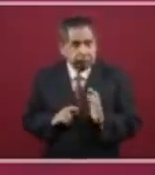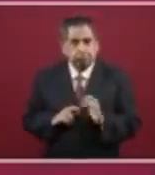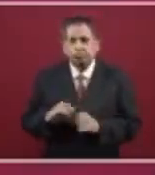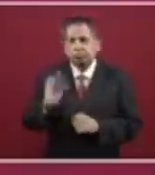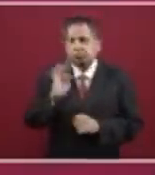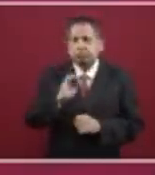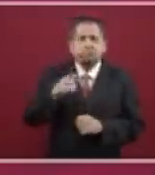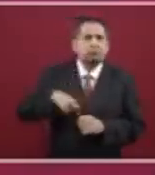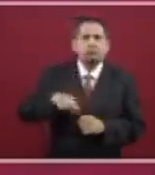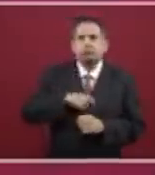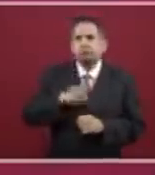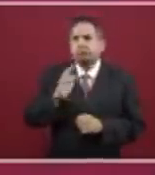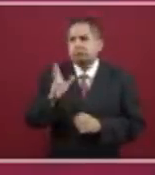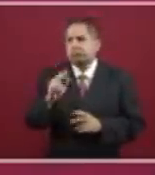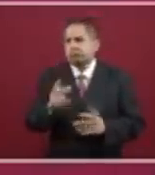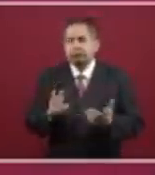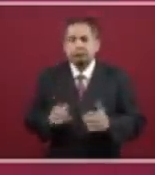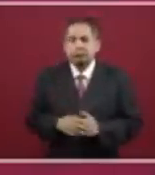no